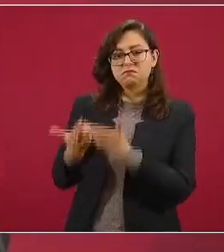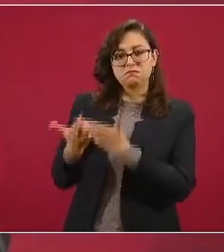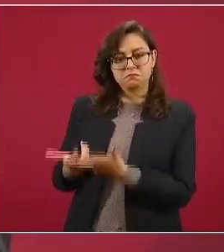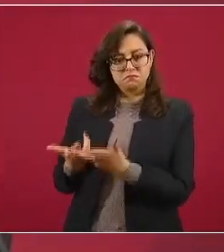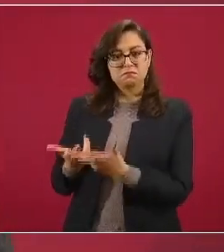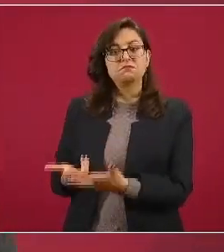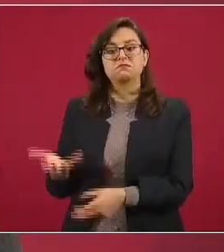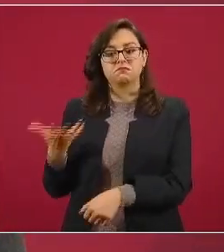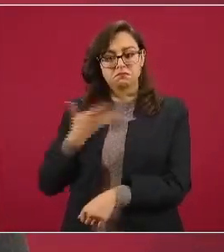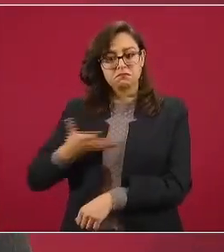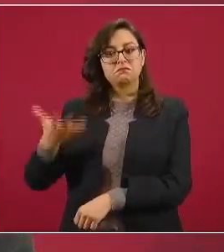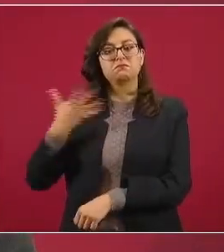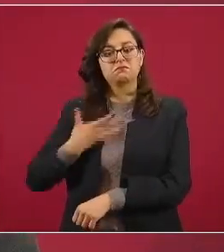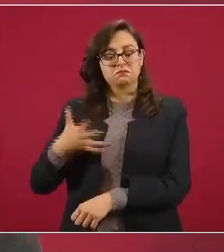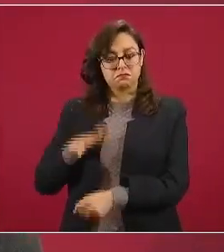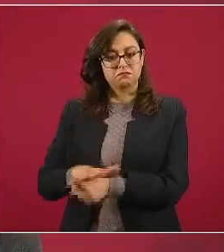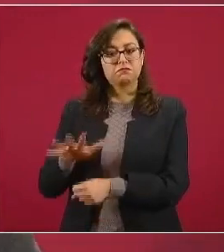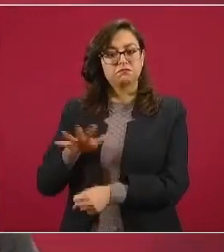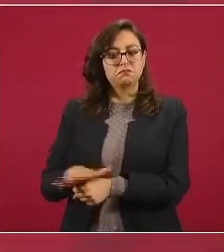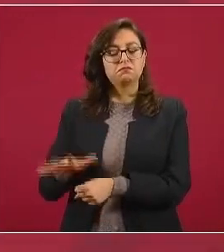porque